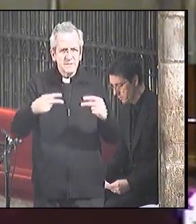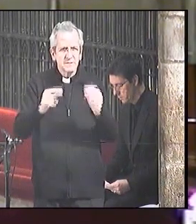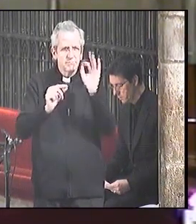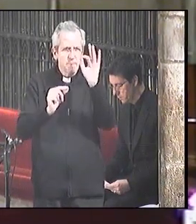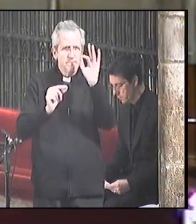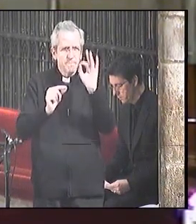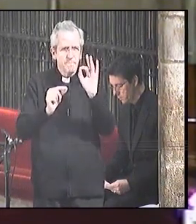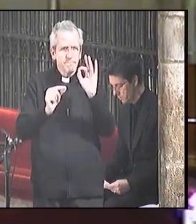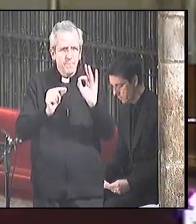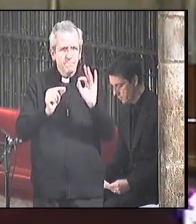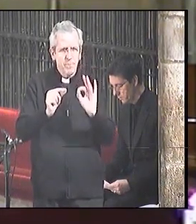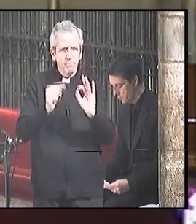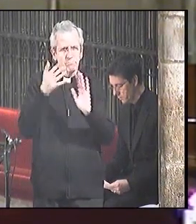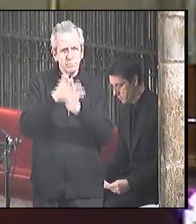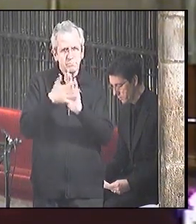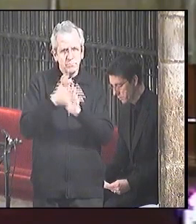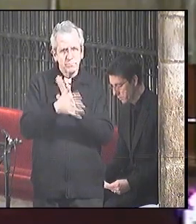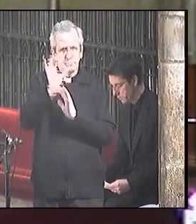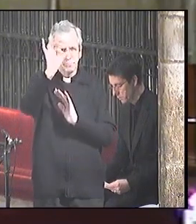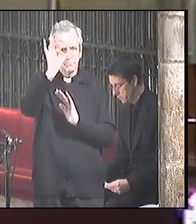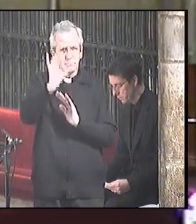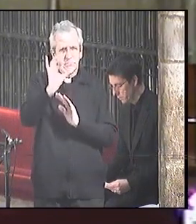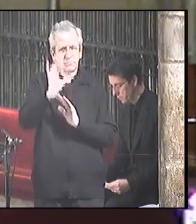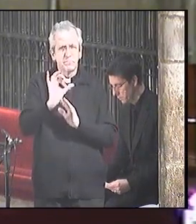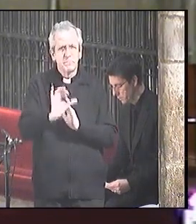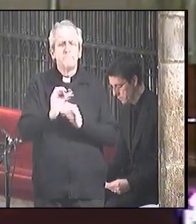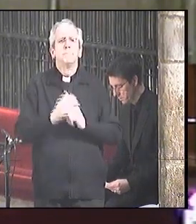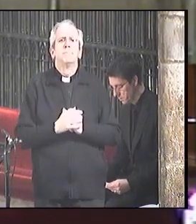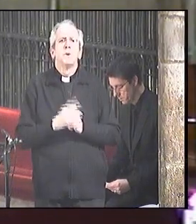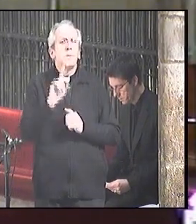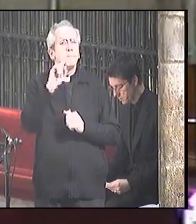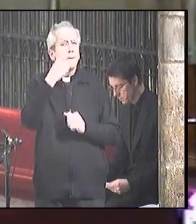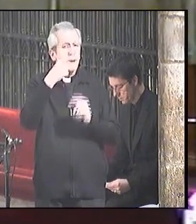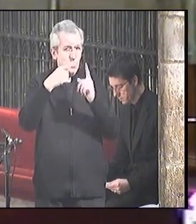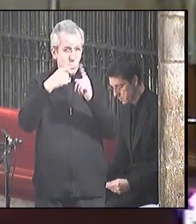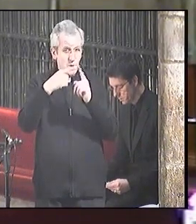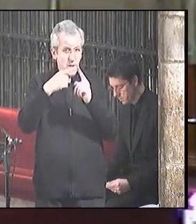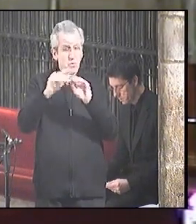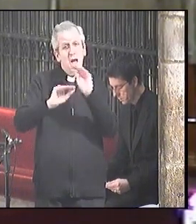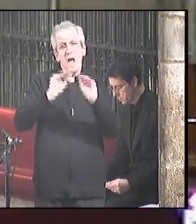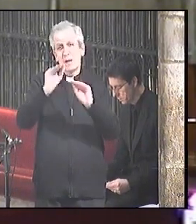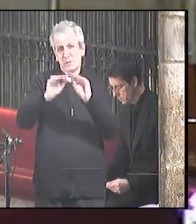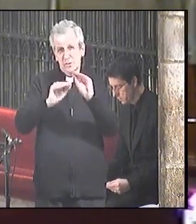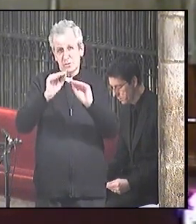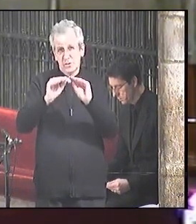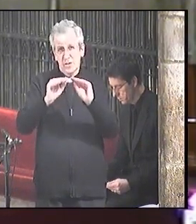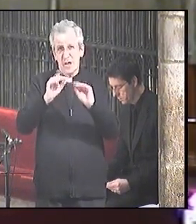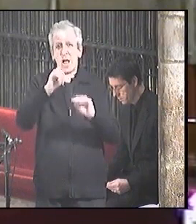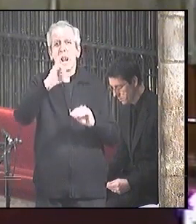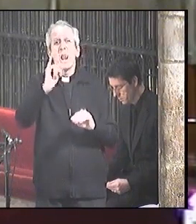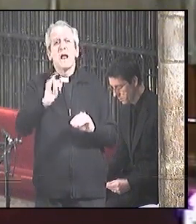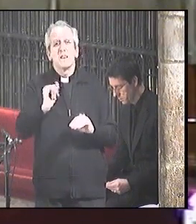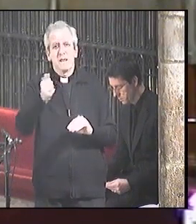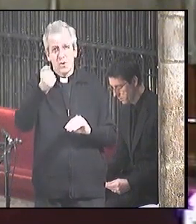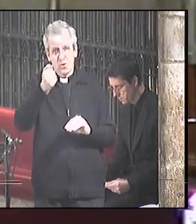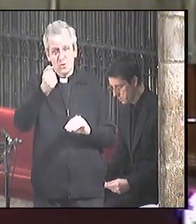y sacando el mensaje de este Evangelio que acabamos de escuchar. Lo primero de todo, hay un aviso a Lázaro, digo,